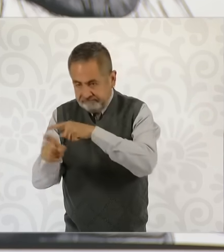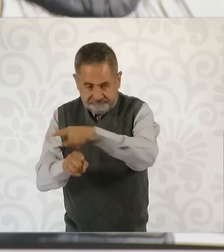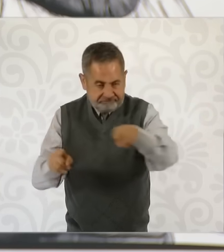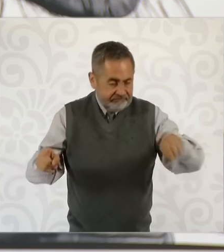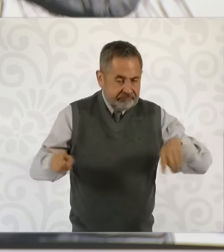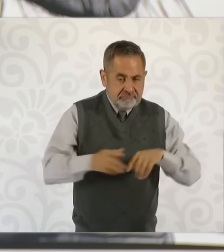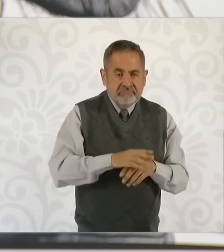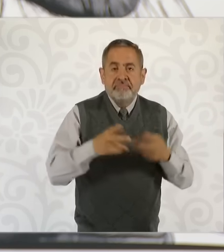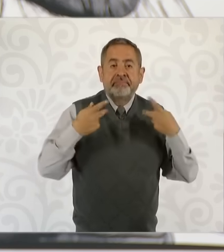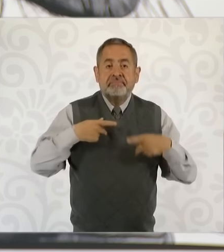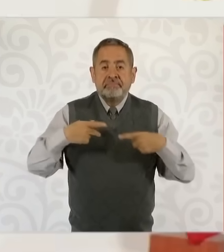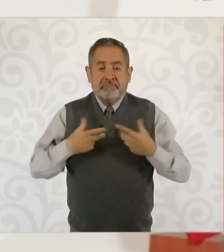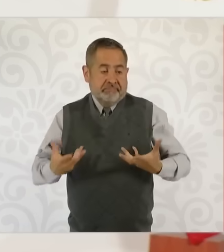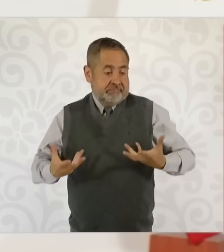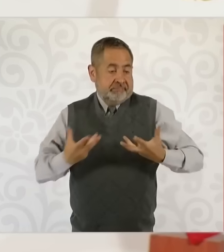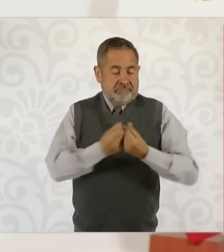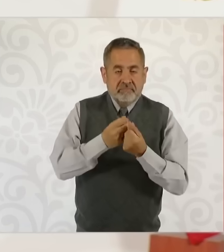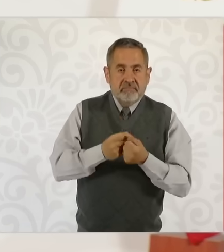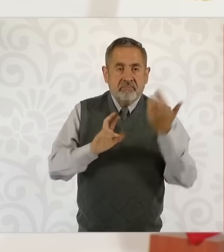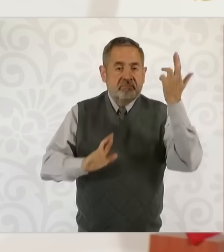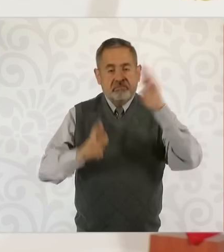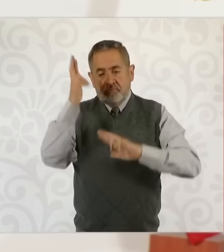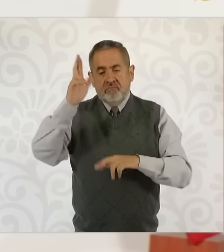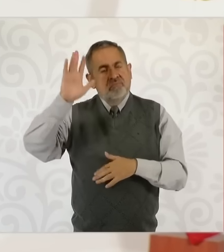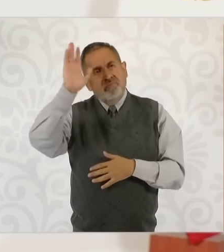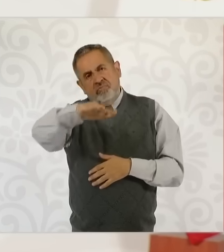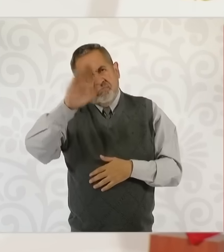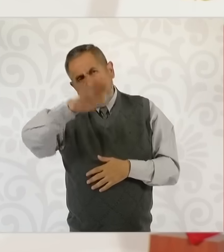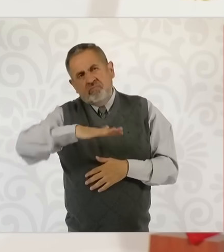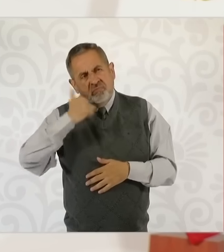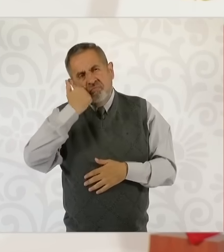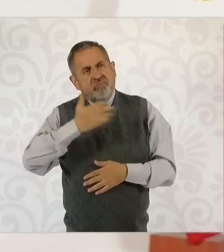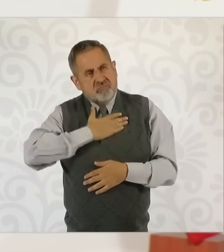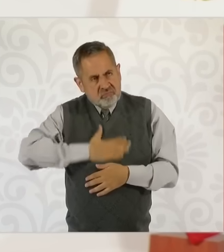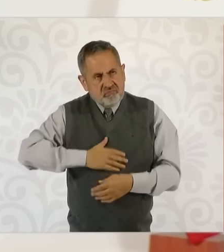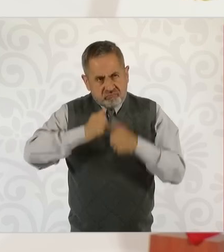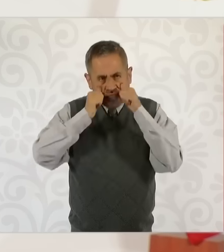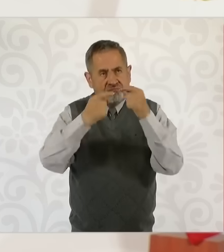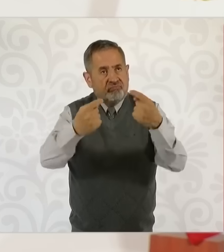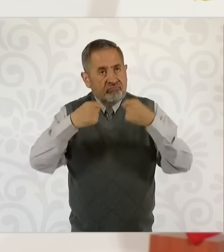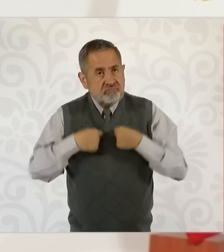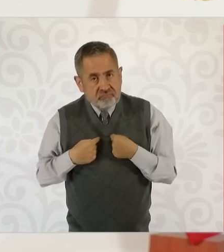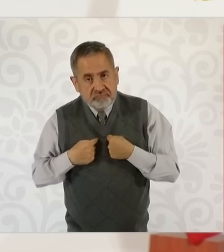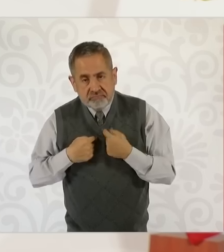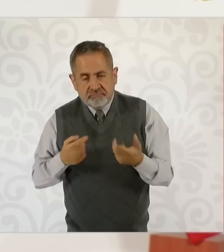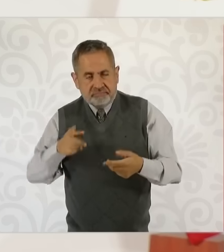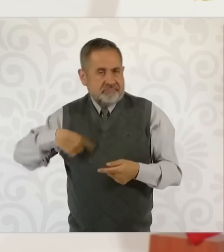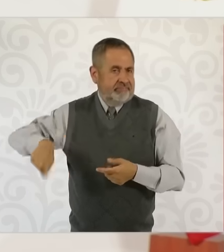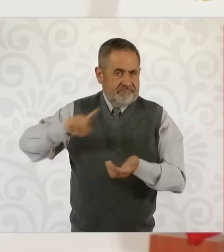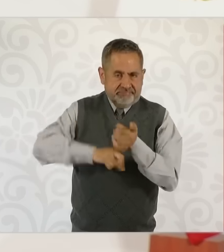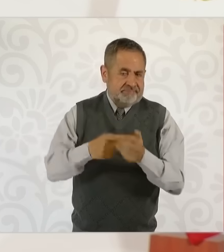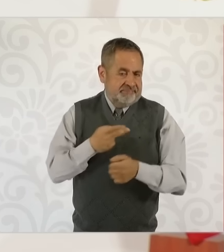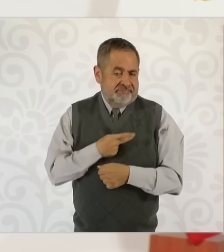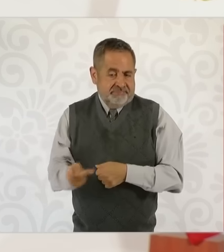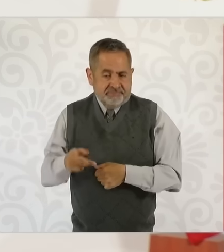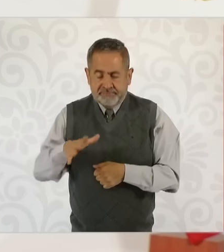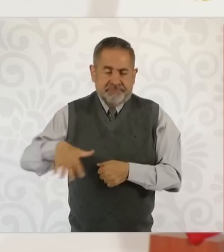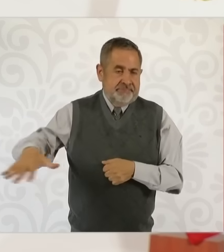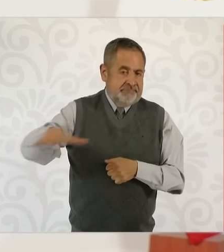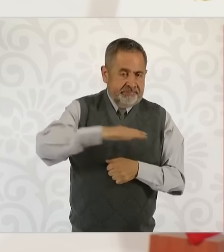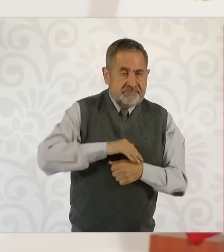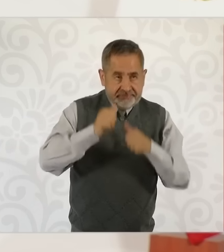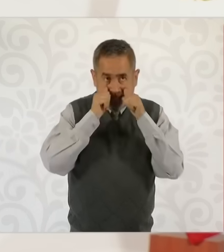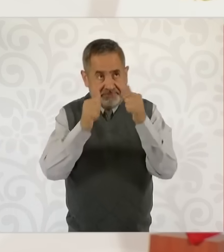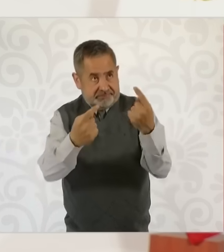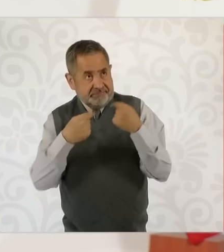en la revolución para demandar justicia social, particularmente para los más desprotegidos de